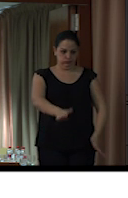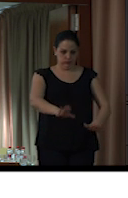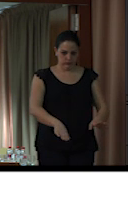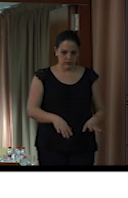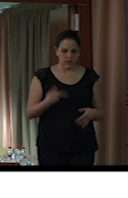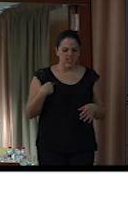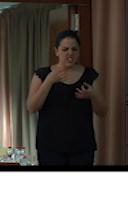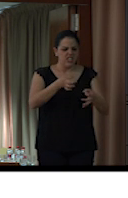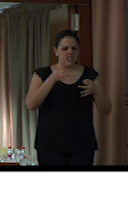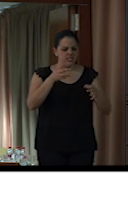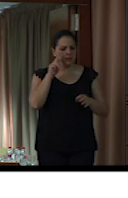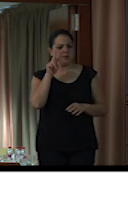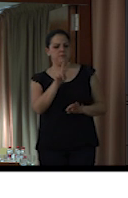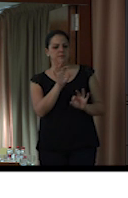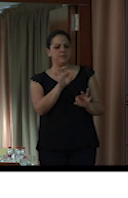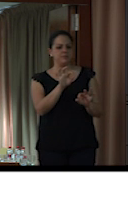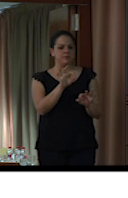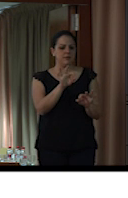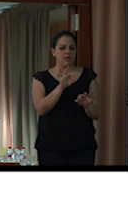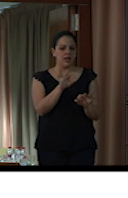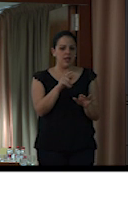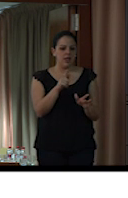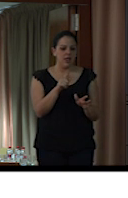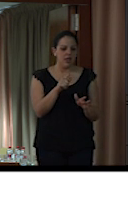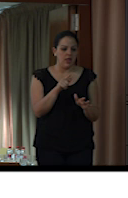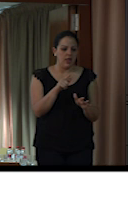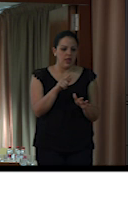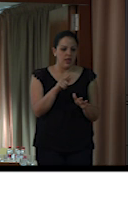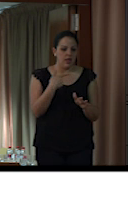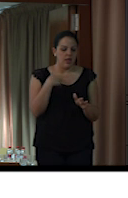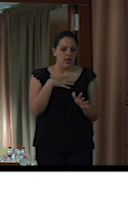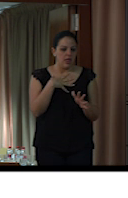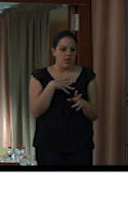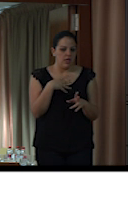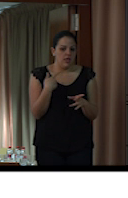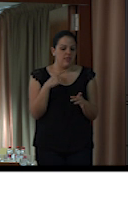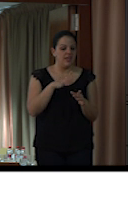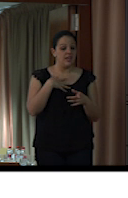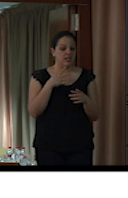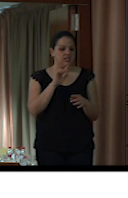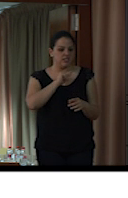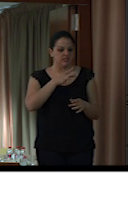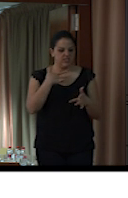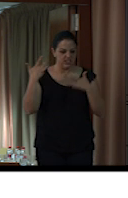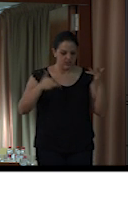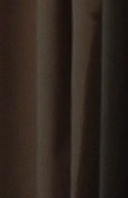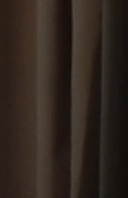un marcado empeoramiento de los síntomas relacionados con la mala calidad del sueño. Este